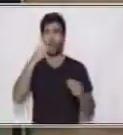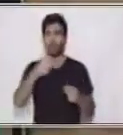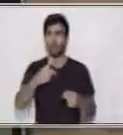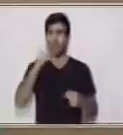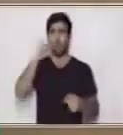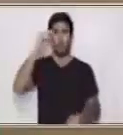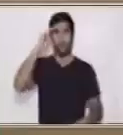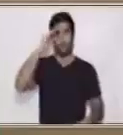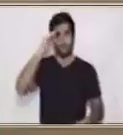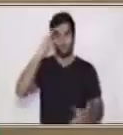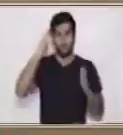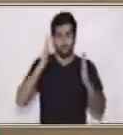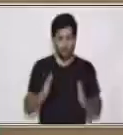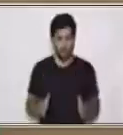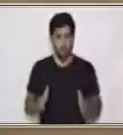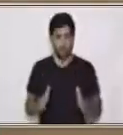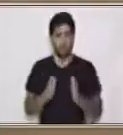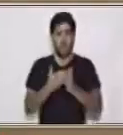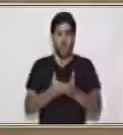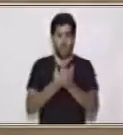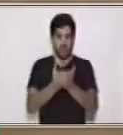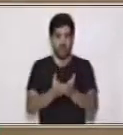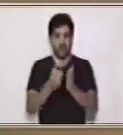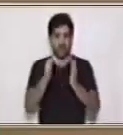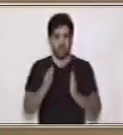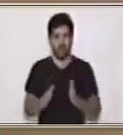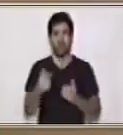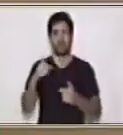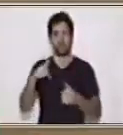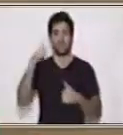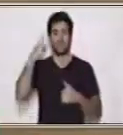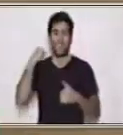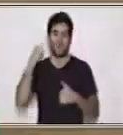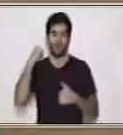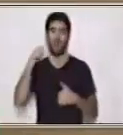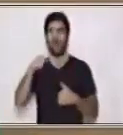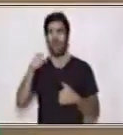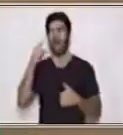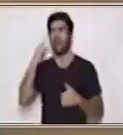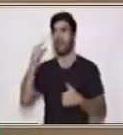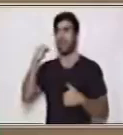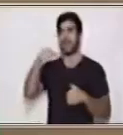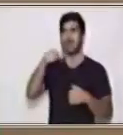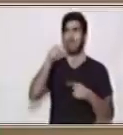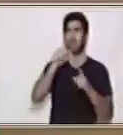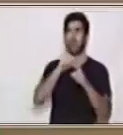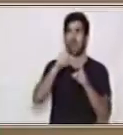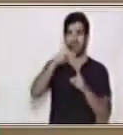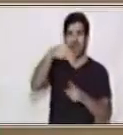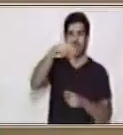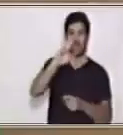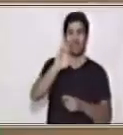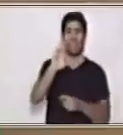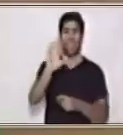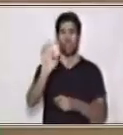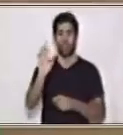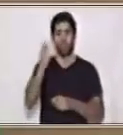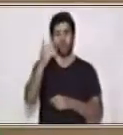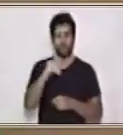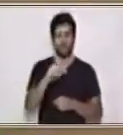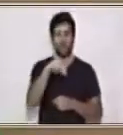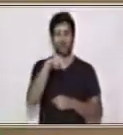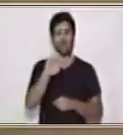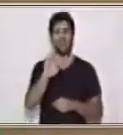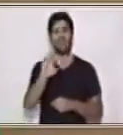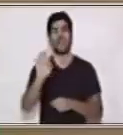coinciden estas sílabas finales, nero, nero. ¿Qué tipo de rima te indiqué